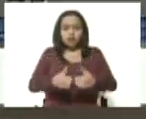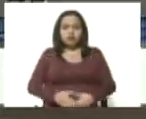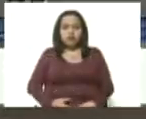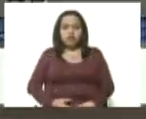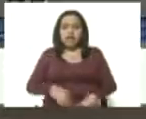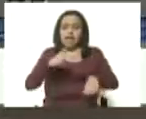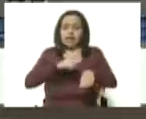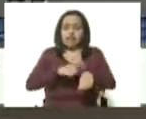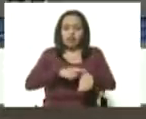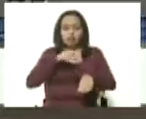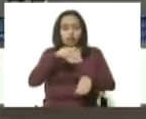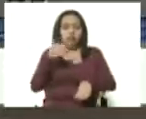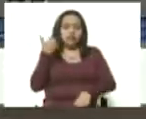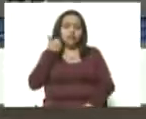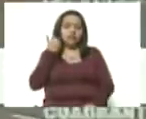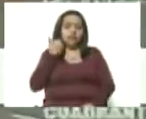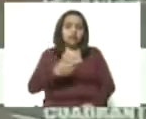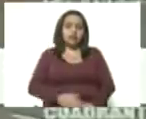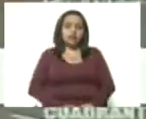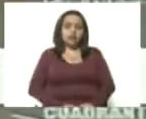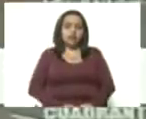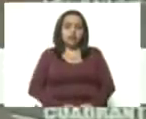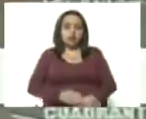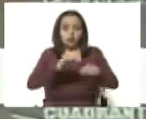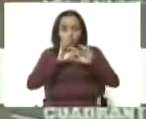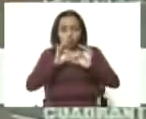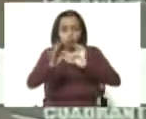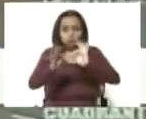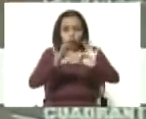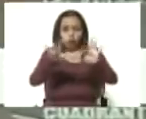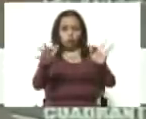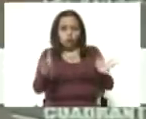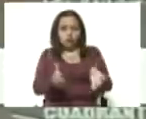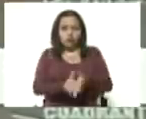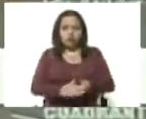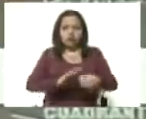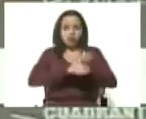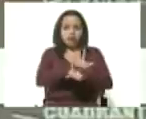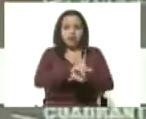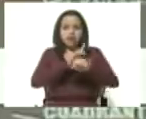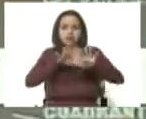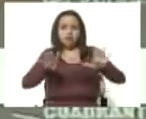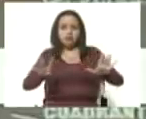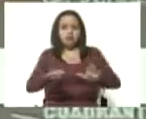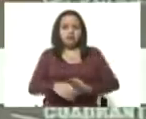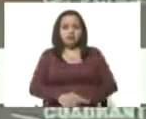de este flagelo, esta pandemia mundial del COVID-19.